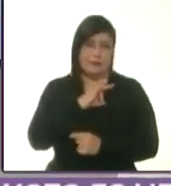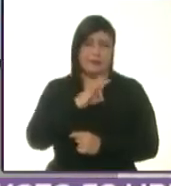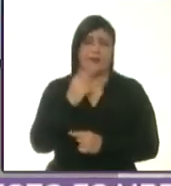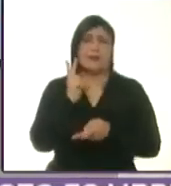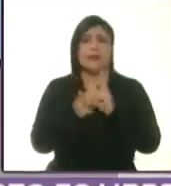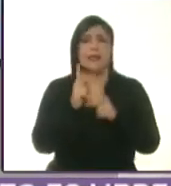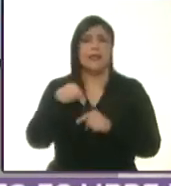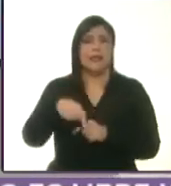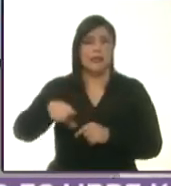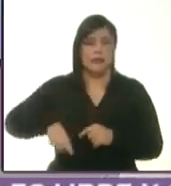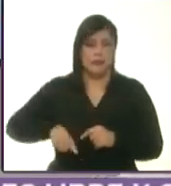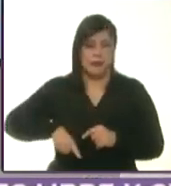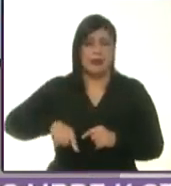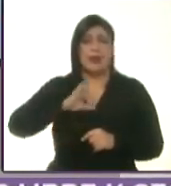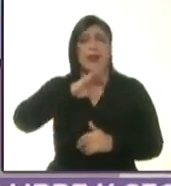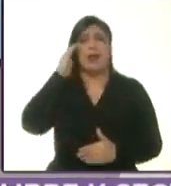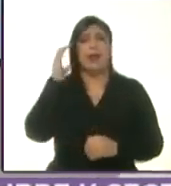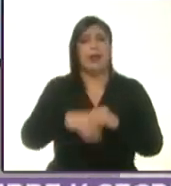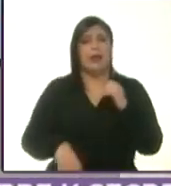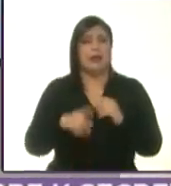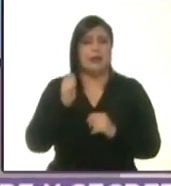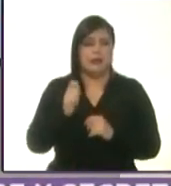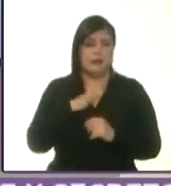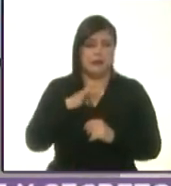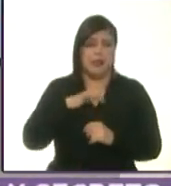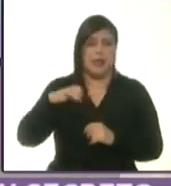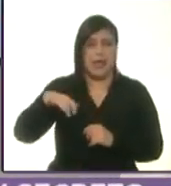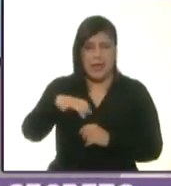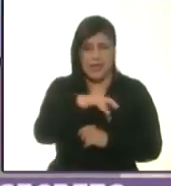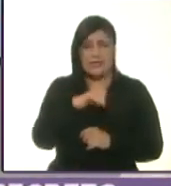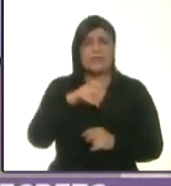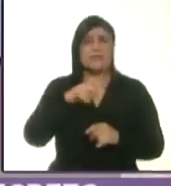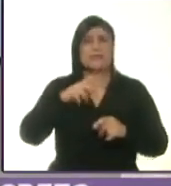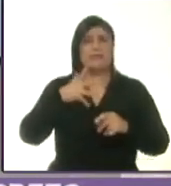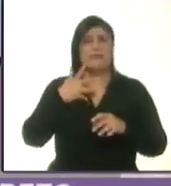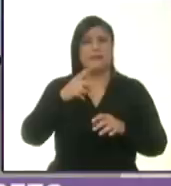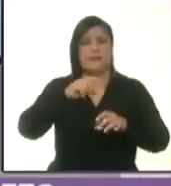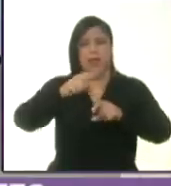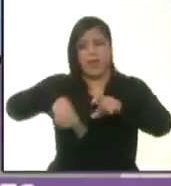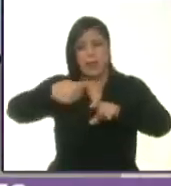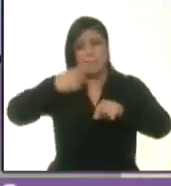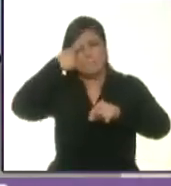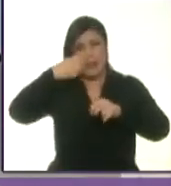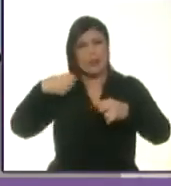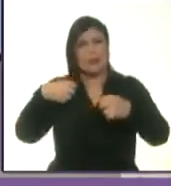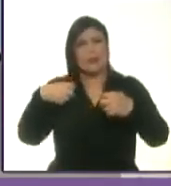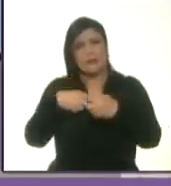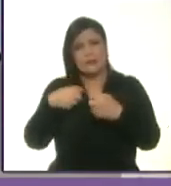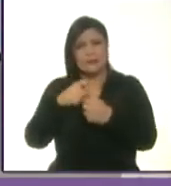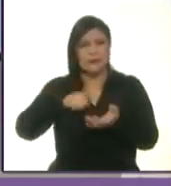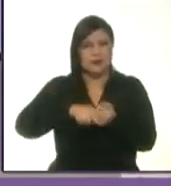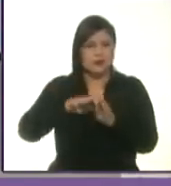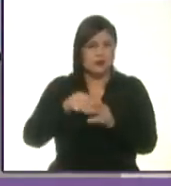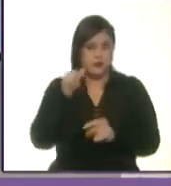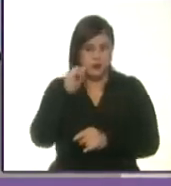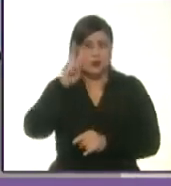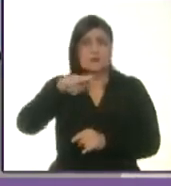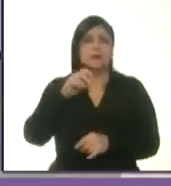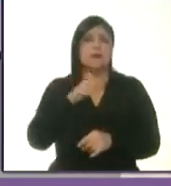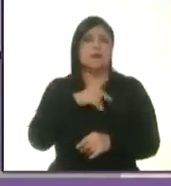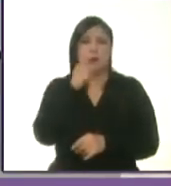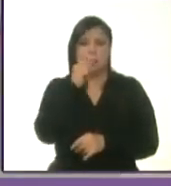que nuestro gobierno se van a terminar las arañas los policías van a dedicarse a hacer policía